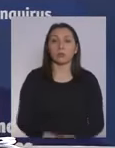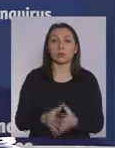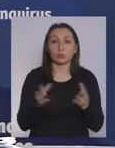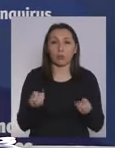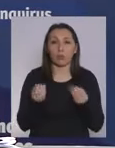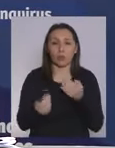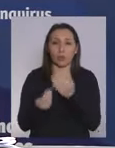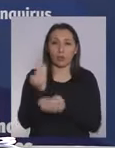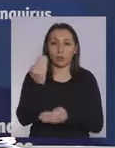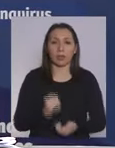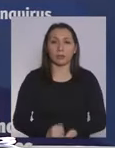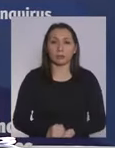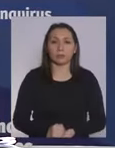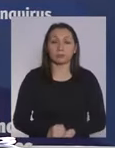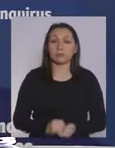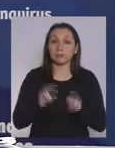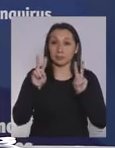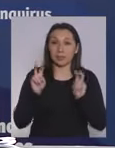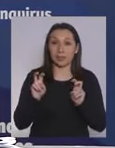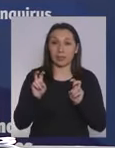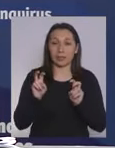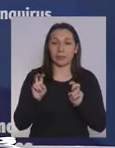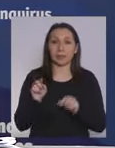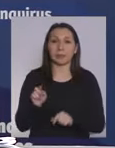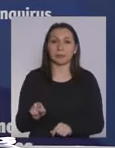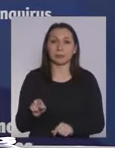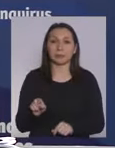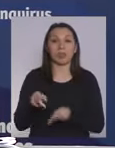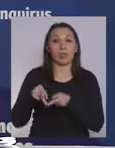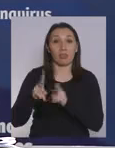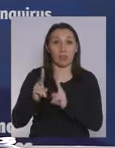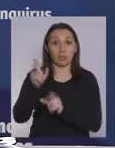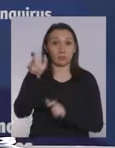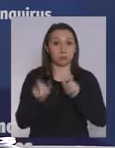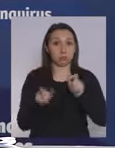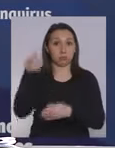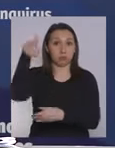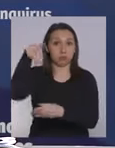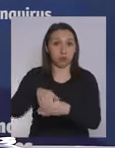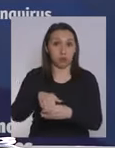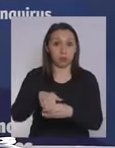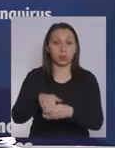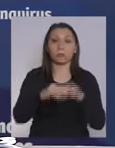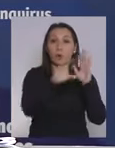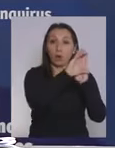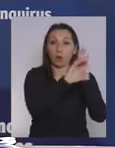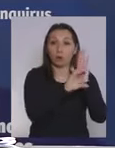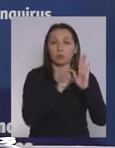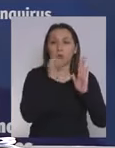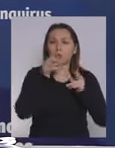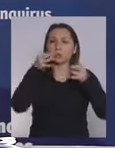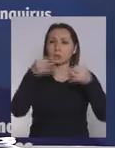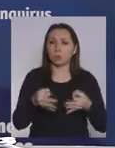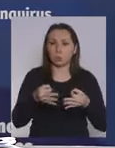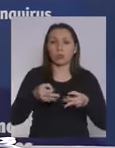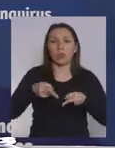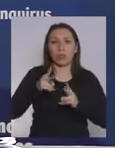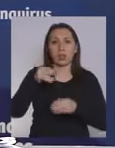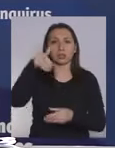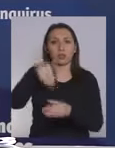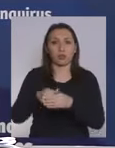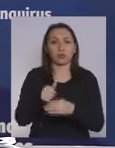días en relación a el derecho a voto la constitución asegura el derecho a voto a